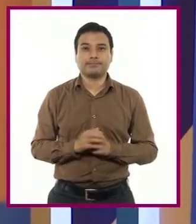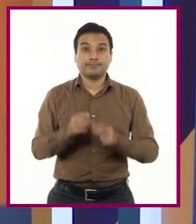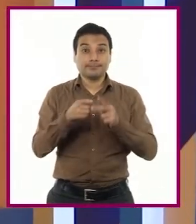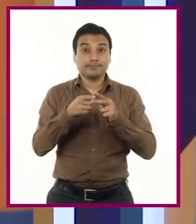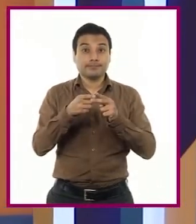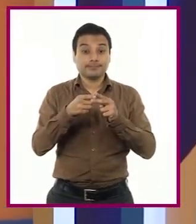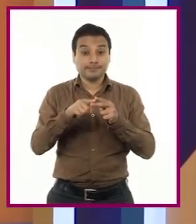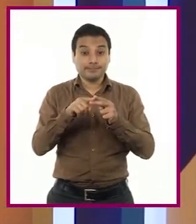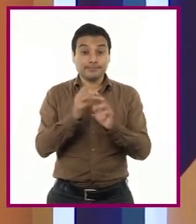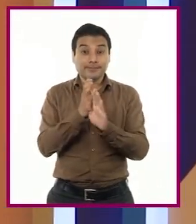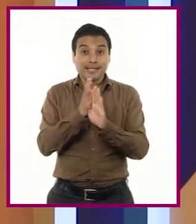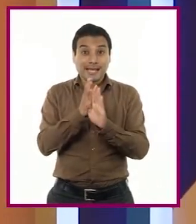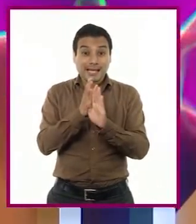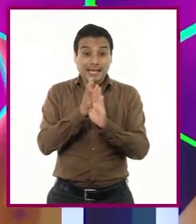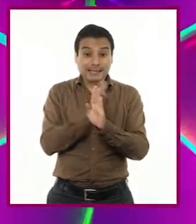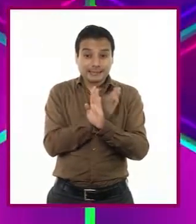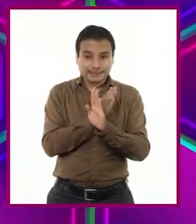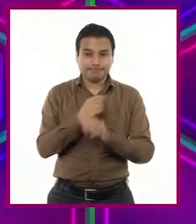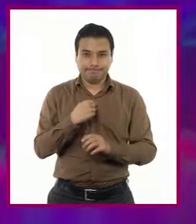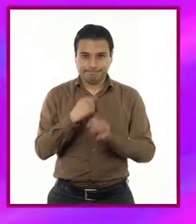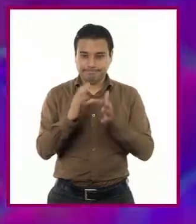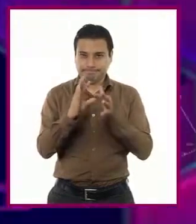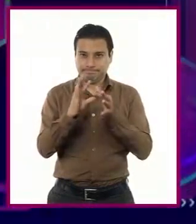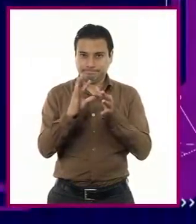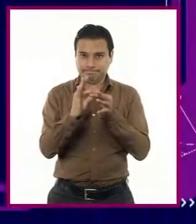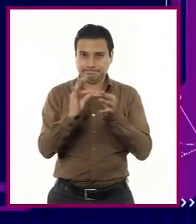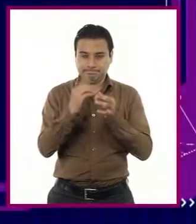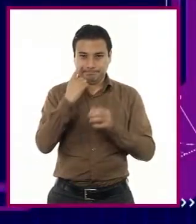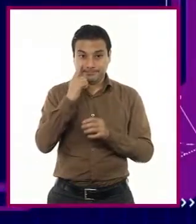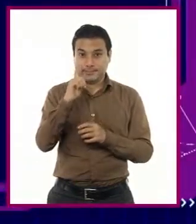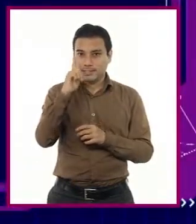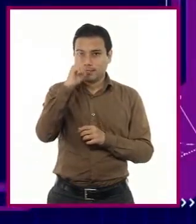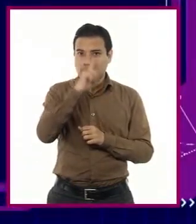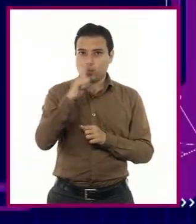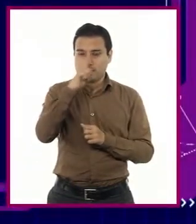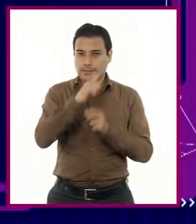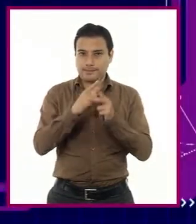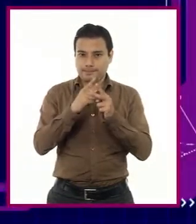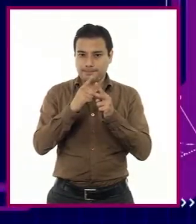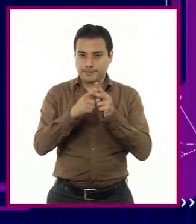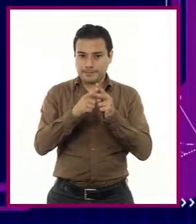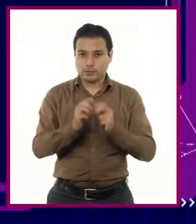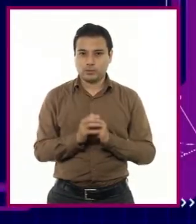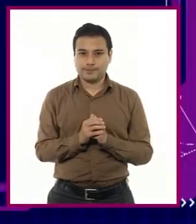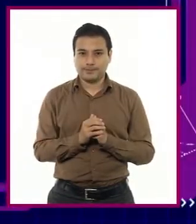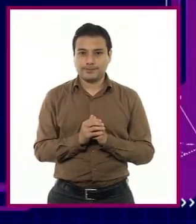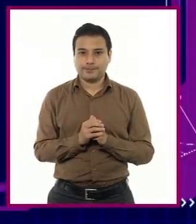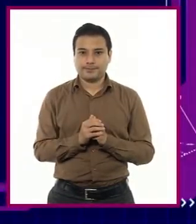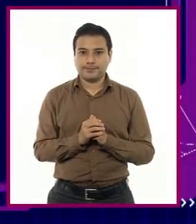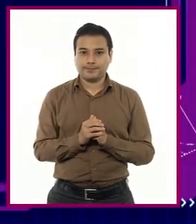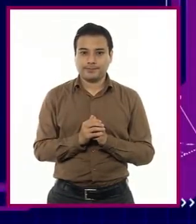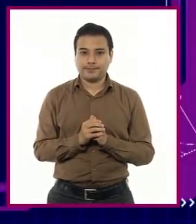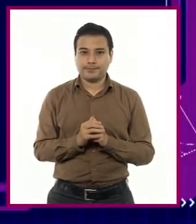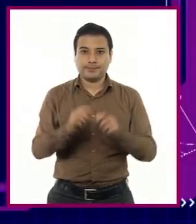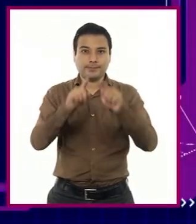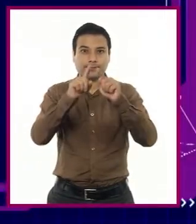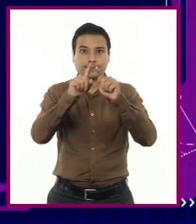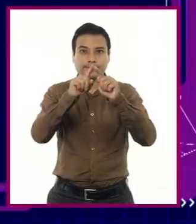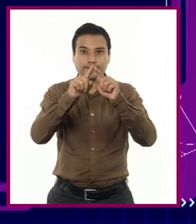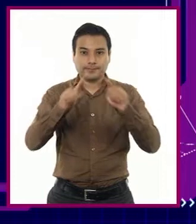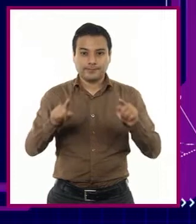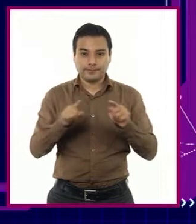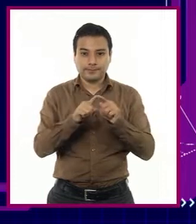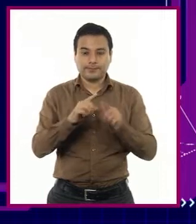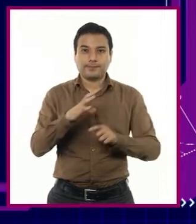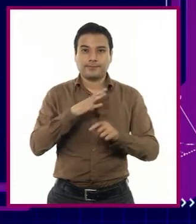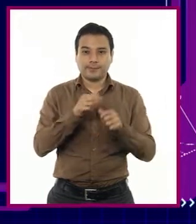los criterios, debemos de establecer el lenguaje matemático. Tenemos un triángulo que posee las letras A, B y C en